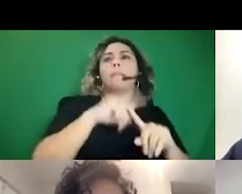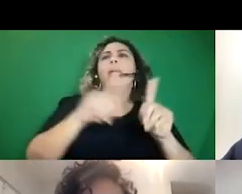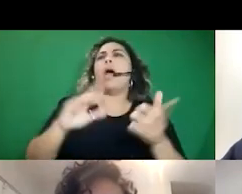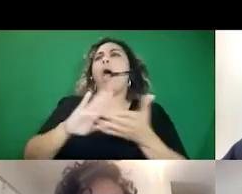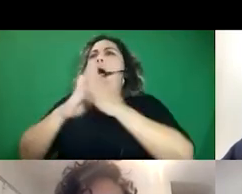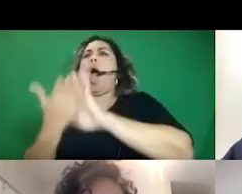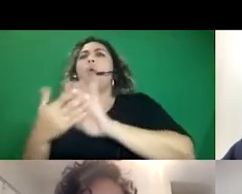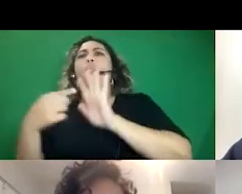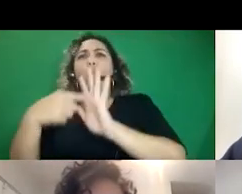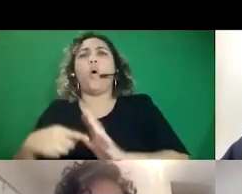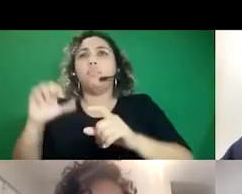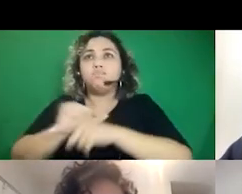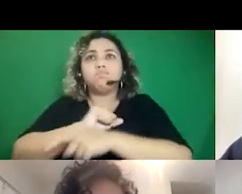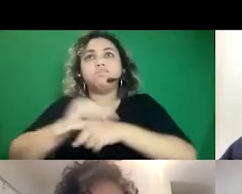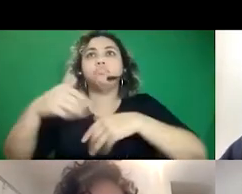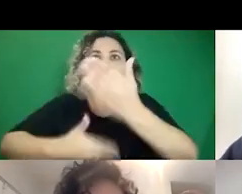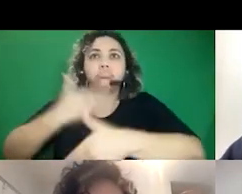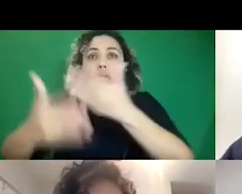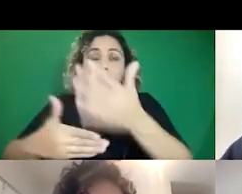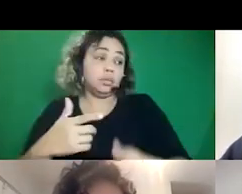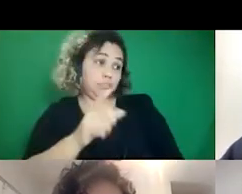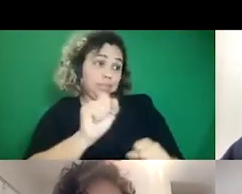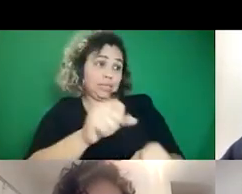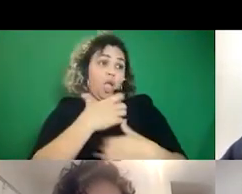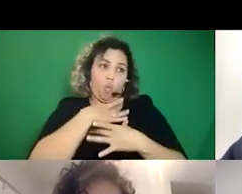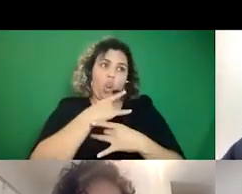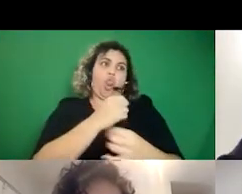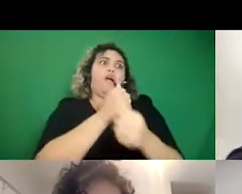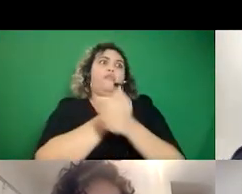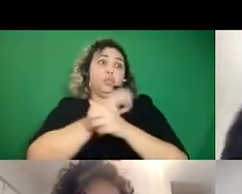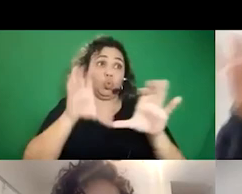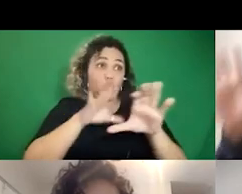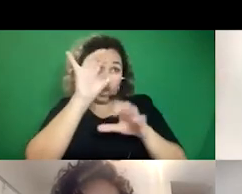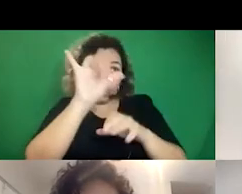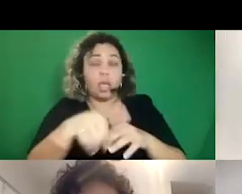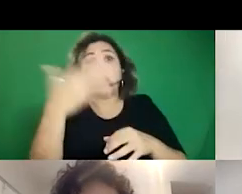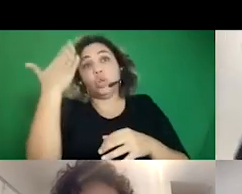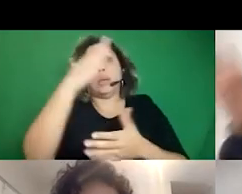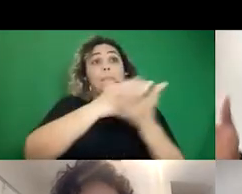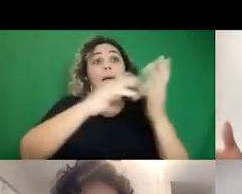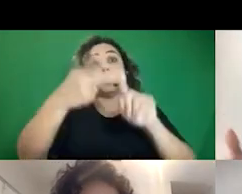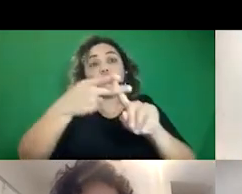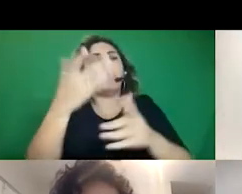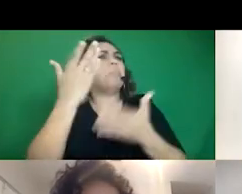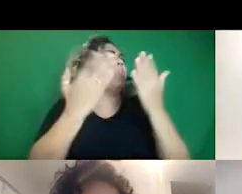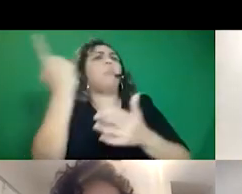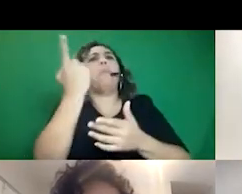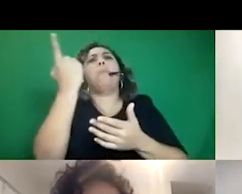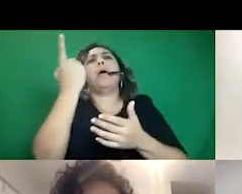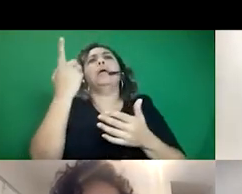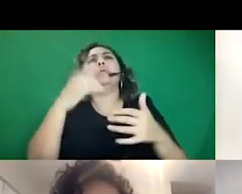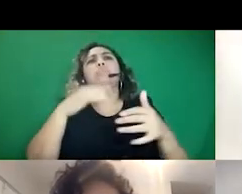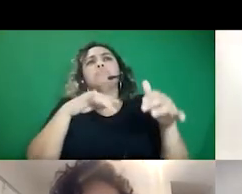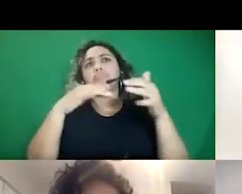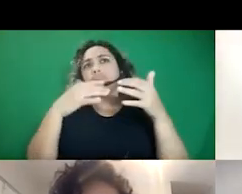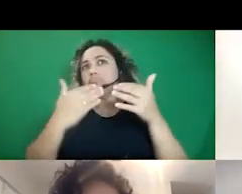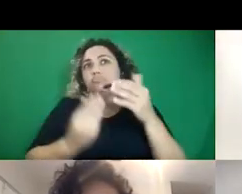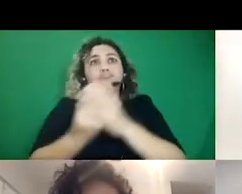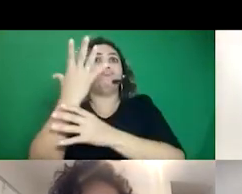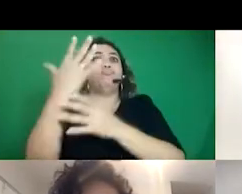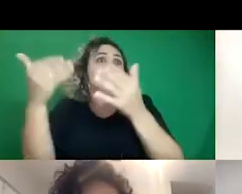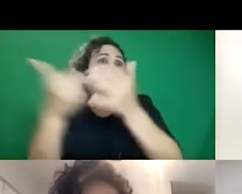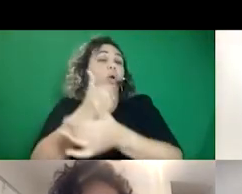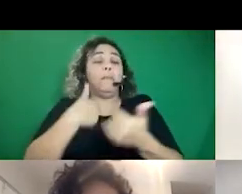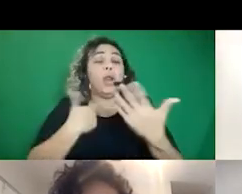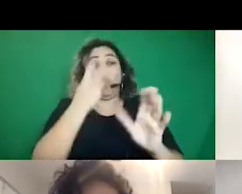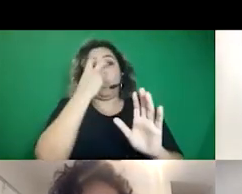como pensando como convertimos eso en una práctica si me encantaría hacer algo así no sería no sé si fuera así